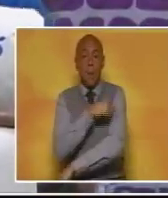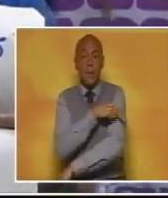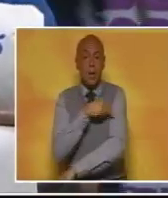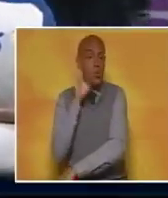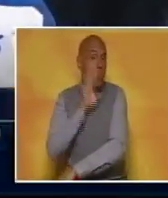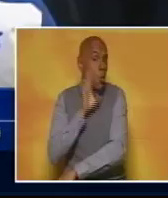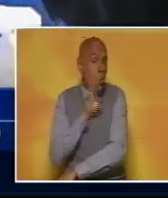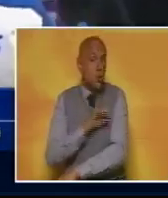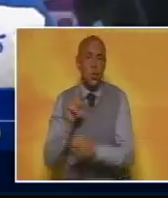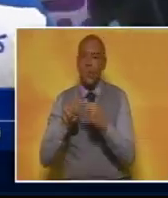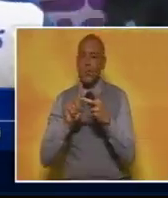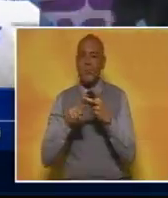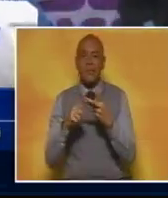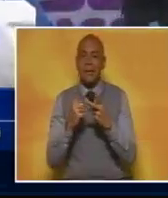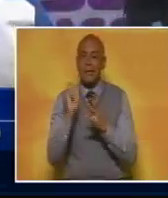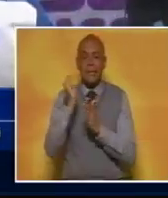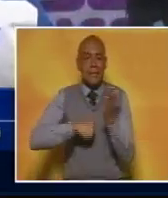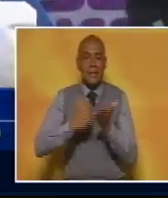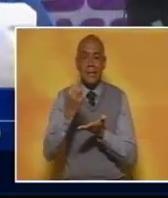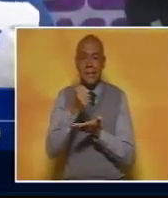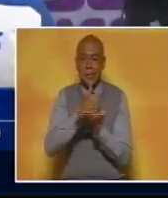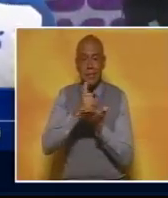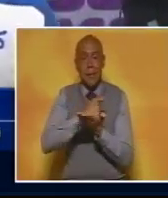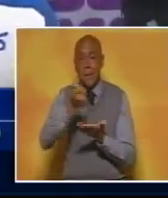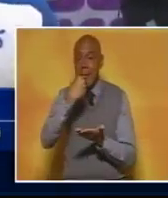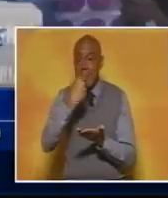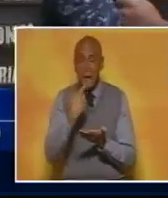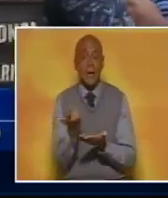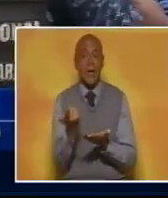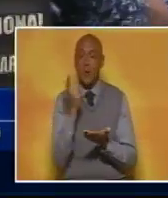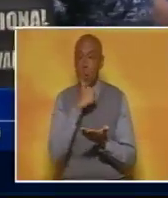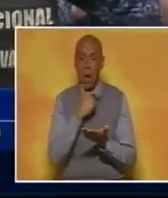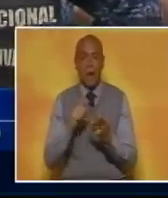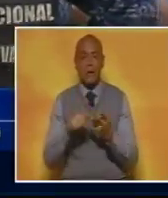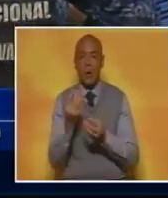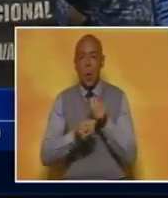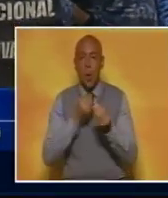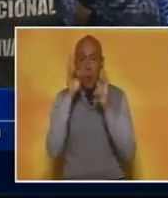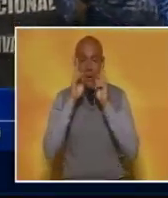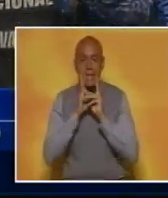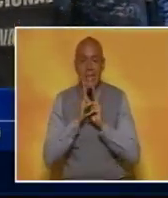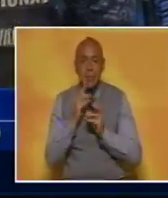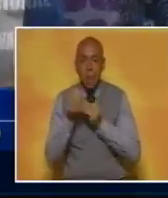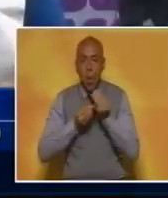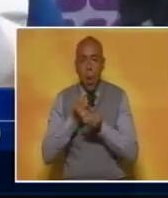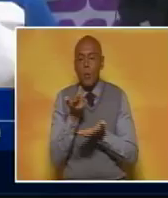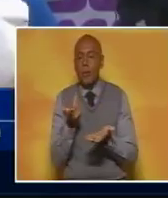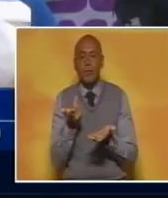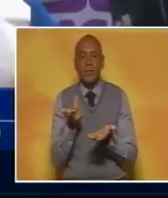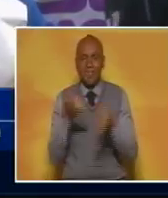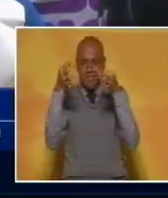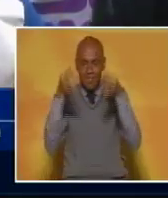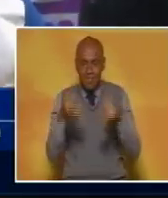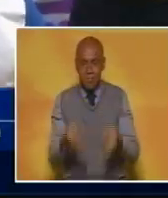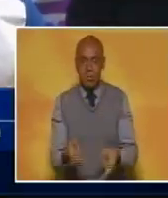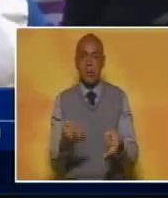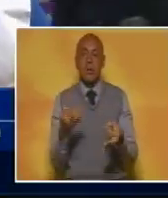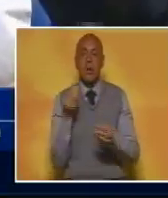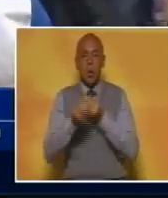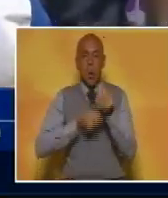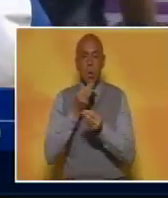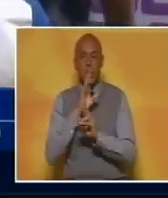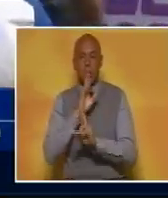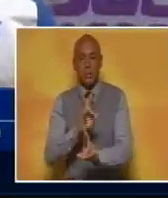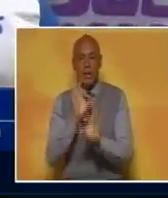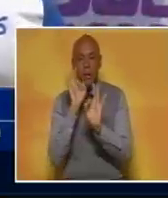los hospitales no tienen los insumos necesarios para realizar todo lo que tiene que ver con asepsia y antisepsia. No se garantizan las mínimas medidas